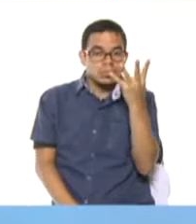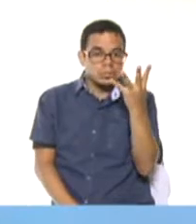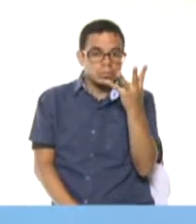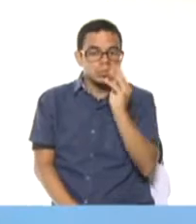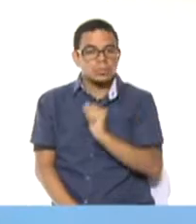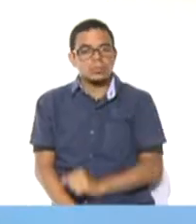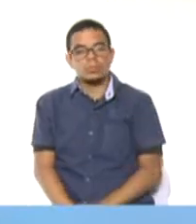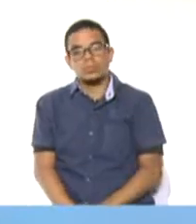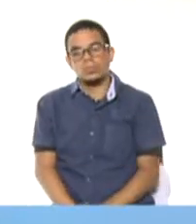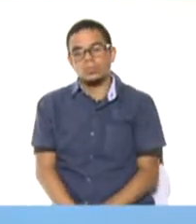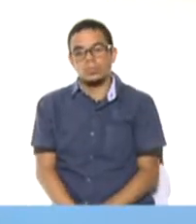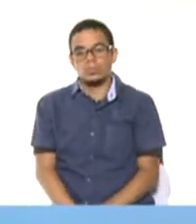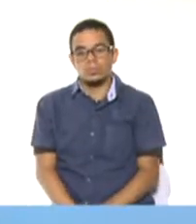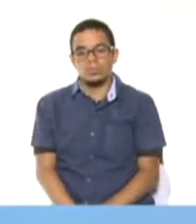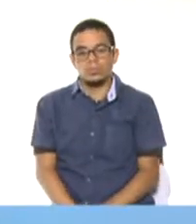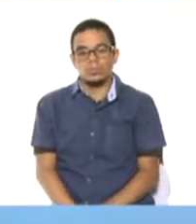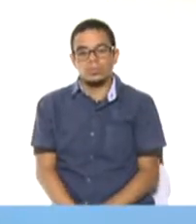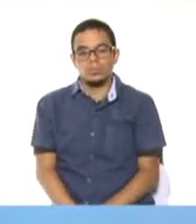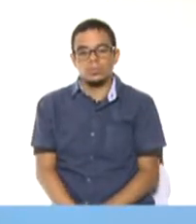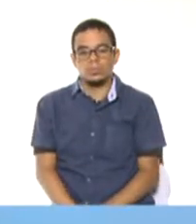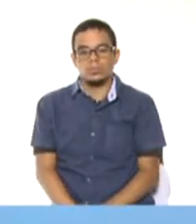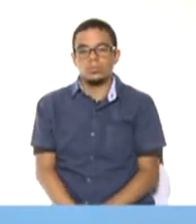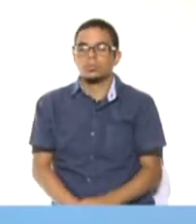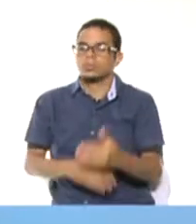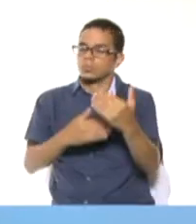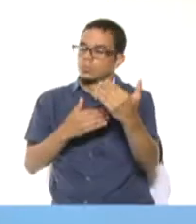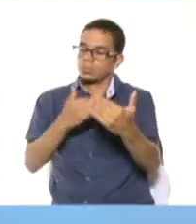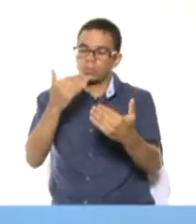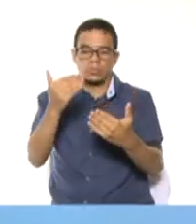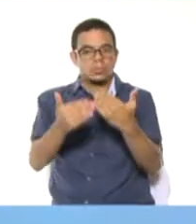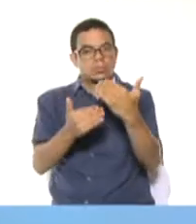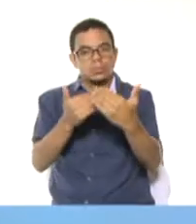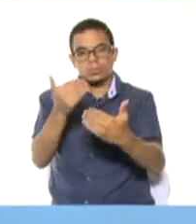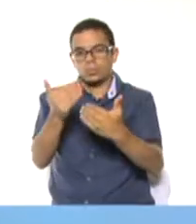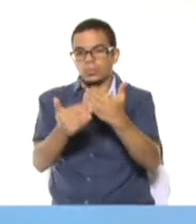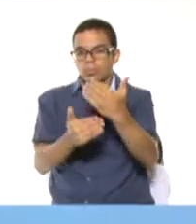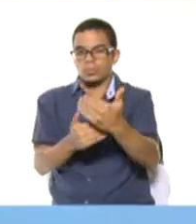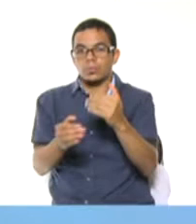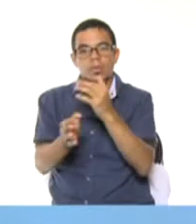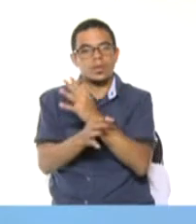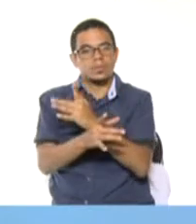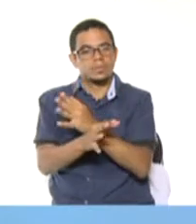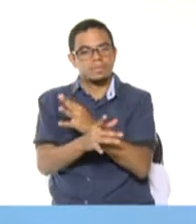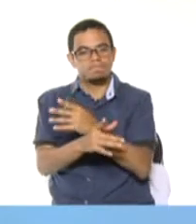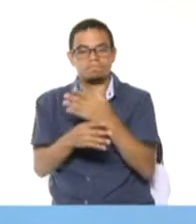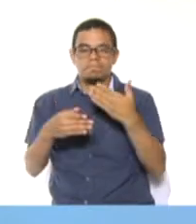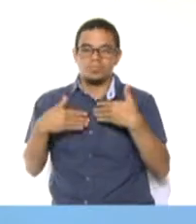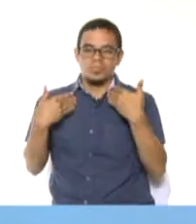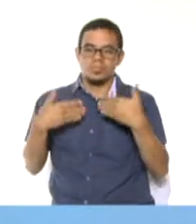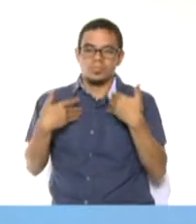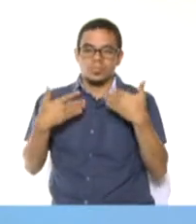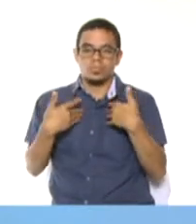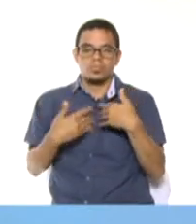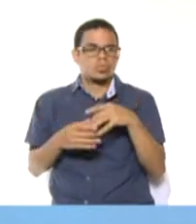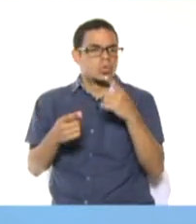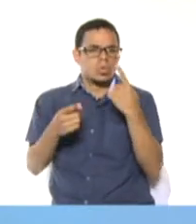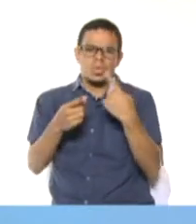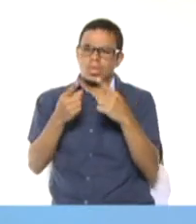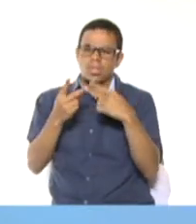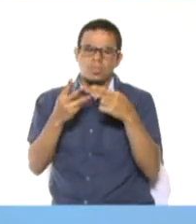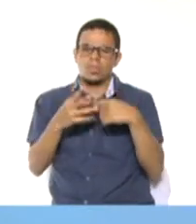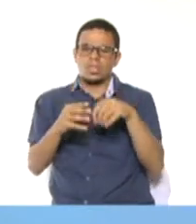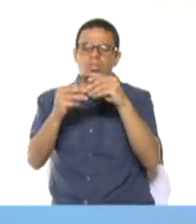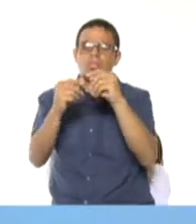3, 4. Y así pueden plasmar de una manera divertida. Pueden utilizar harina de maíz,